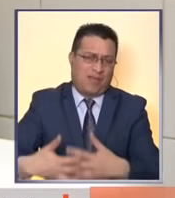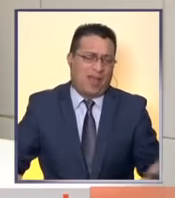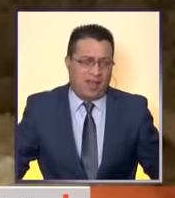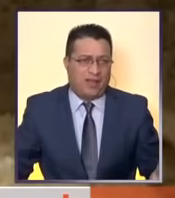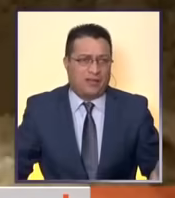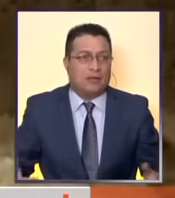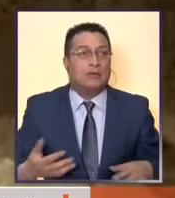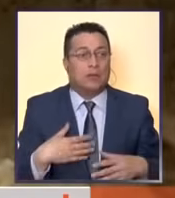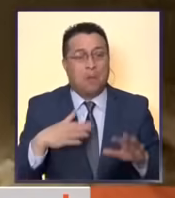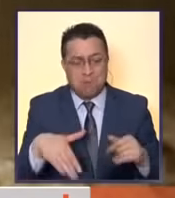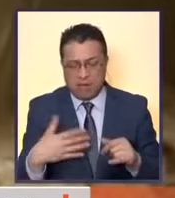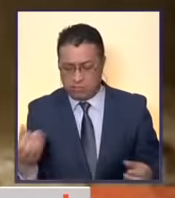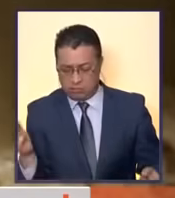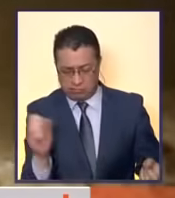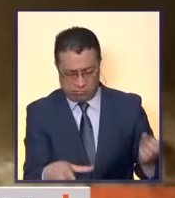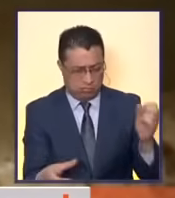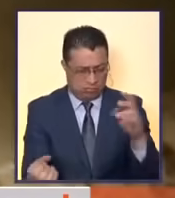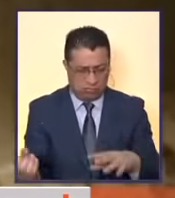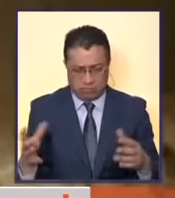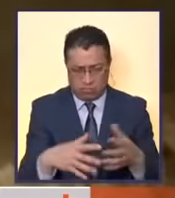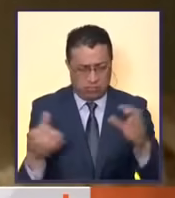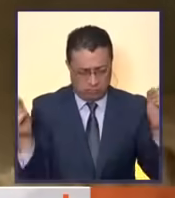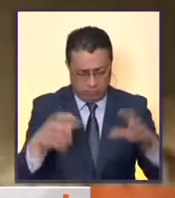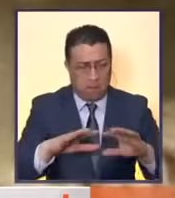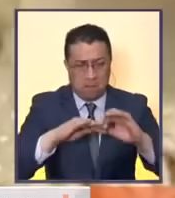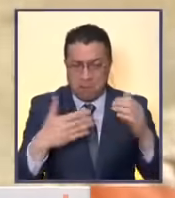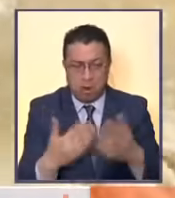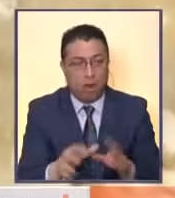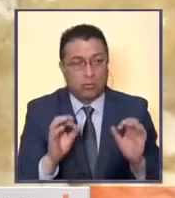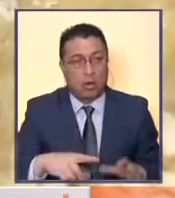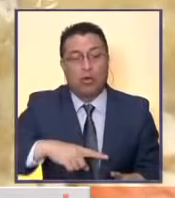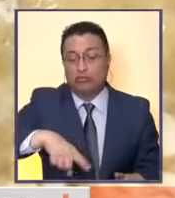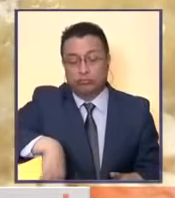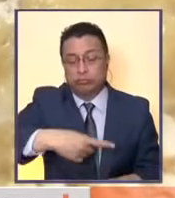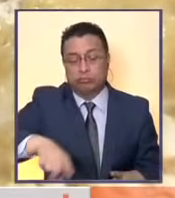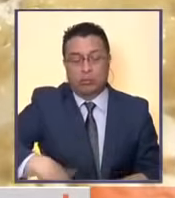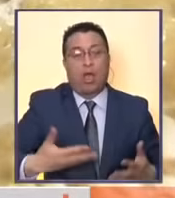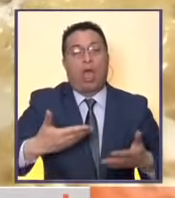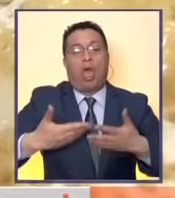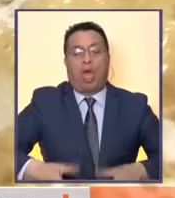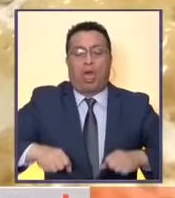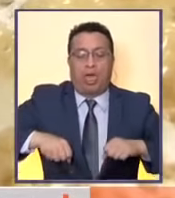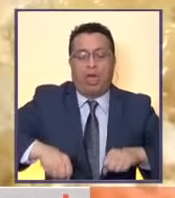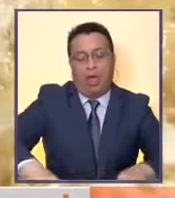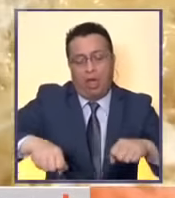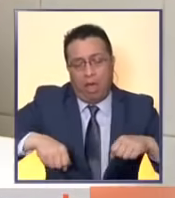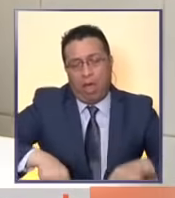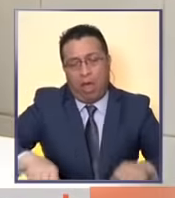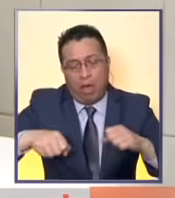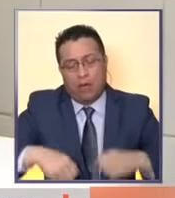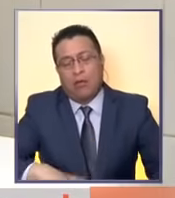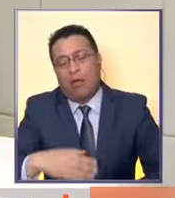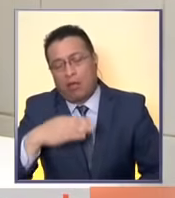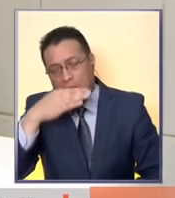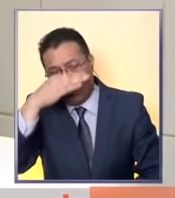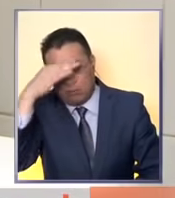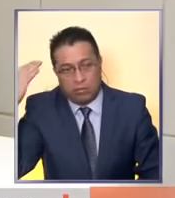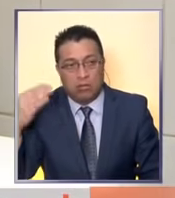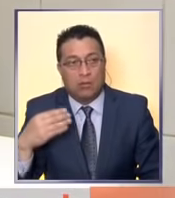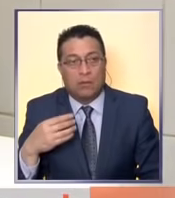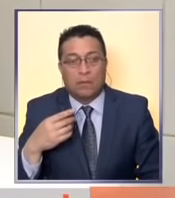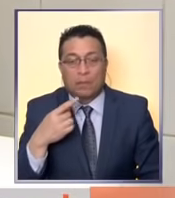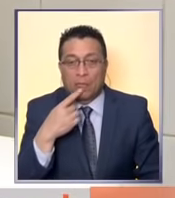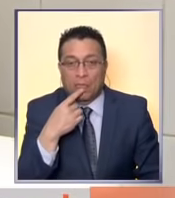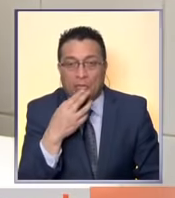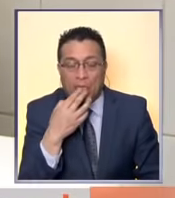mismos ingredientes, la masa, la hicimos a mano y todo. Solamente era para no estar bullereando una por una. Ya. Cambió al tiro la